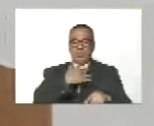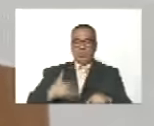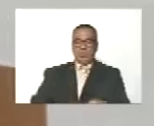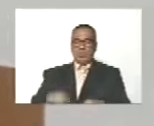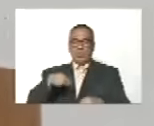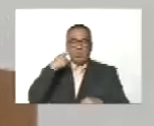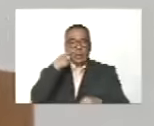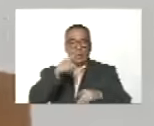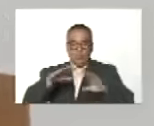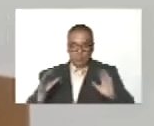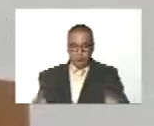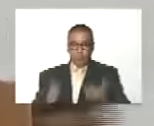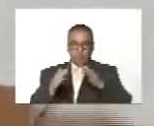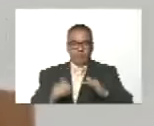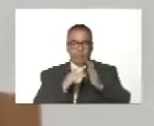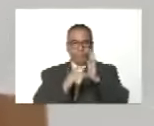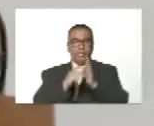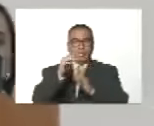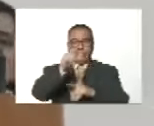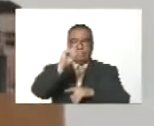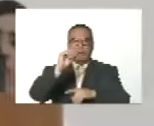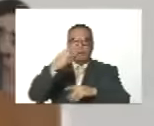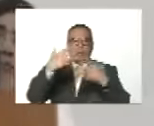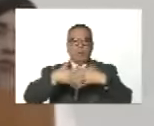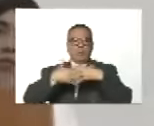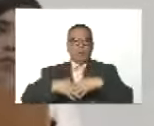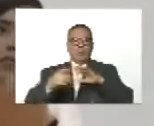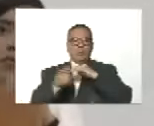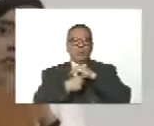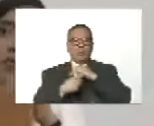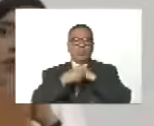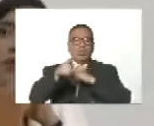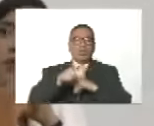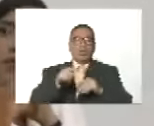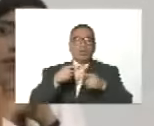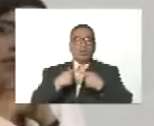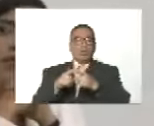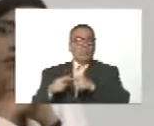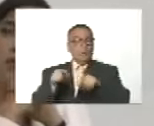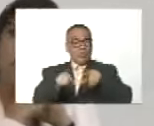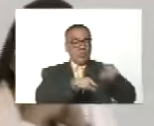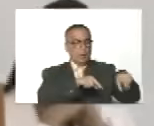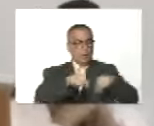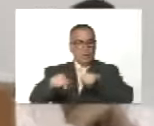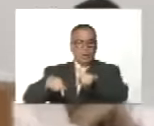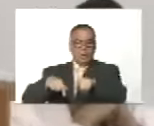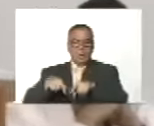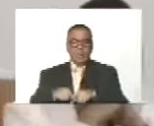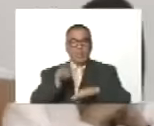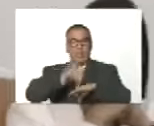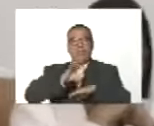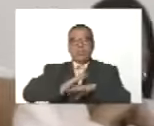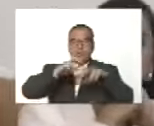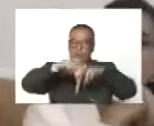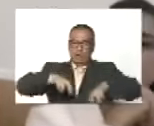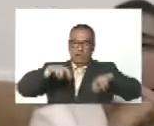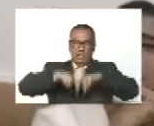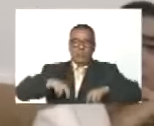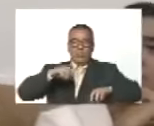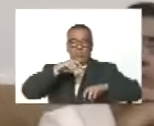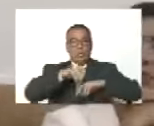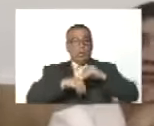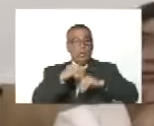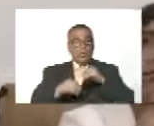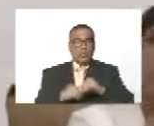vemos pujante. En cada esquina hay una empresa de tecnología, en cada esquina hay un centro de investigación